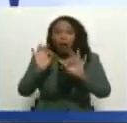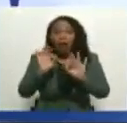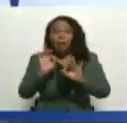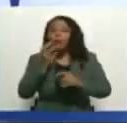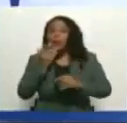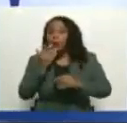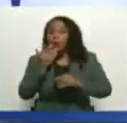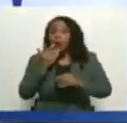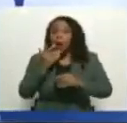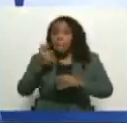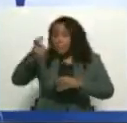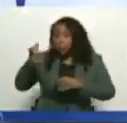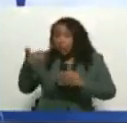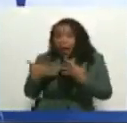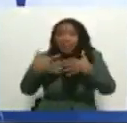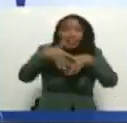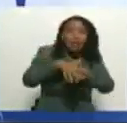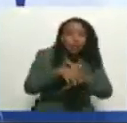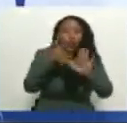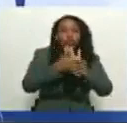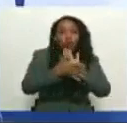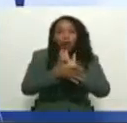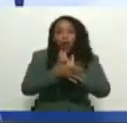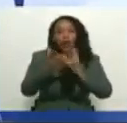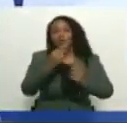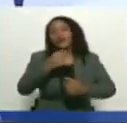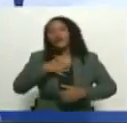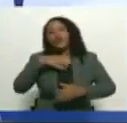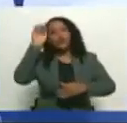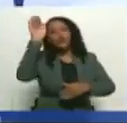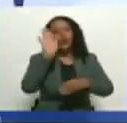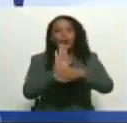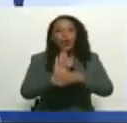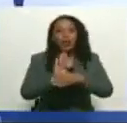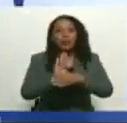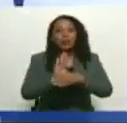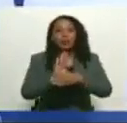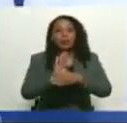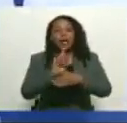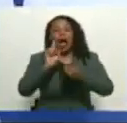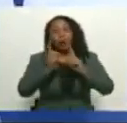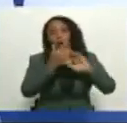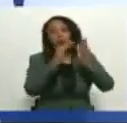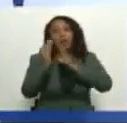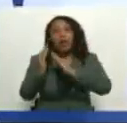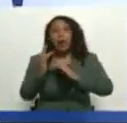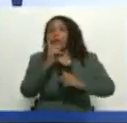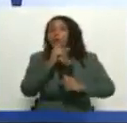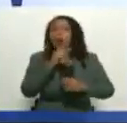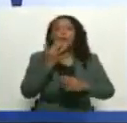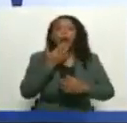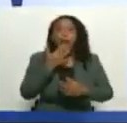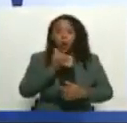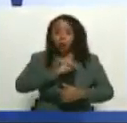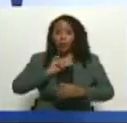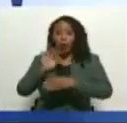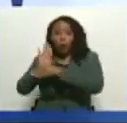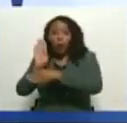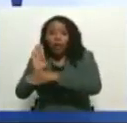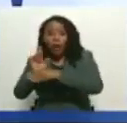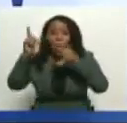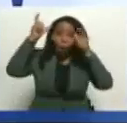gente. Claro. O sea, podemos decretar los parques nacionales que le pasen por encima a las comunidades. Si la comunidad no tiene identidad con eso, con el oso